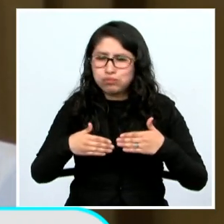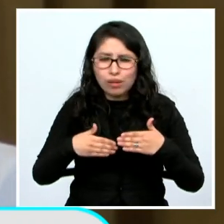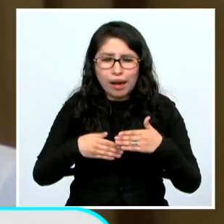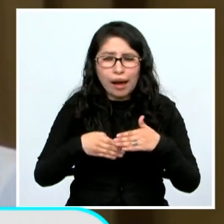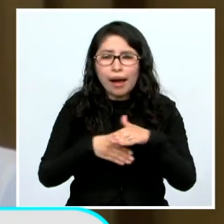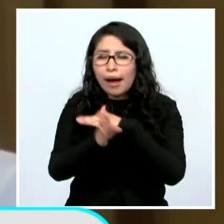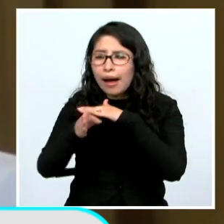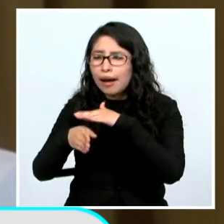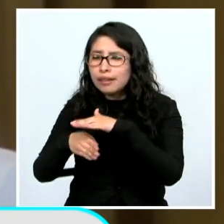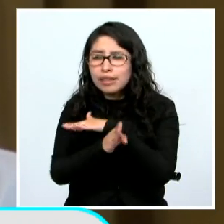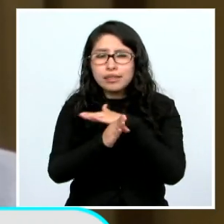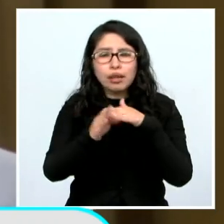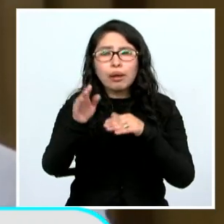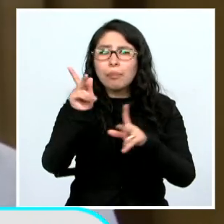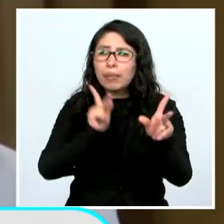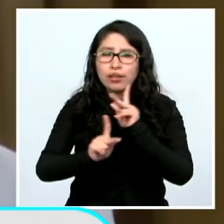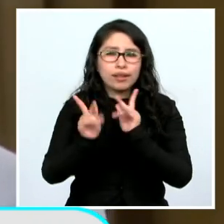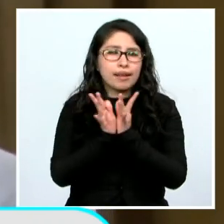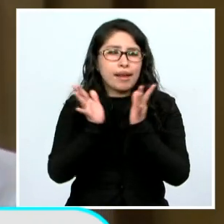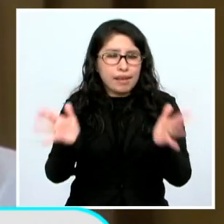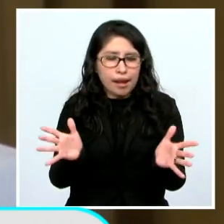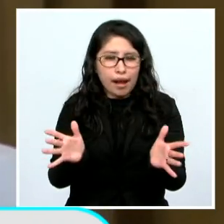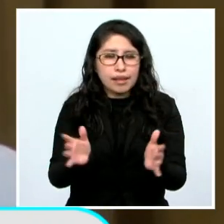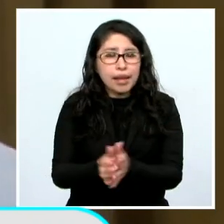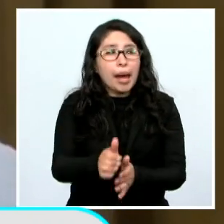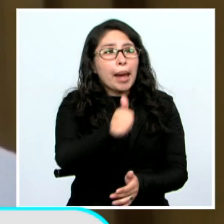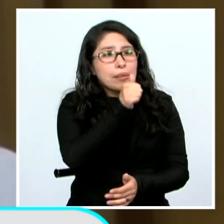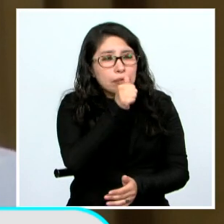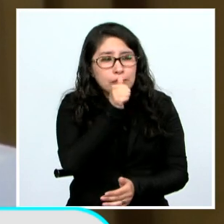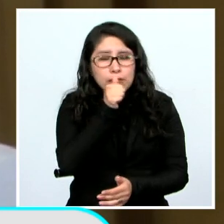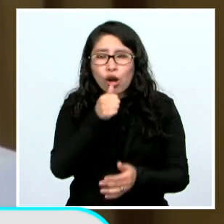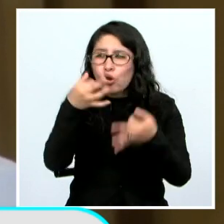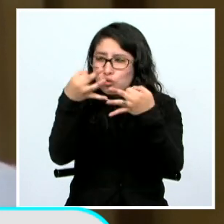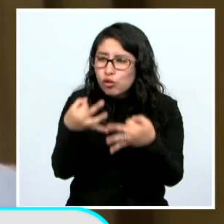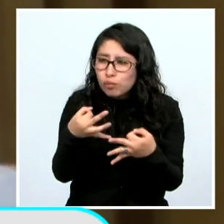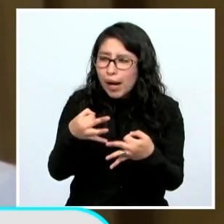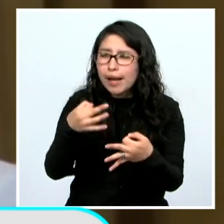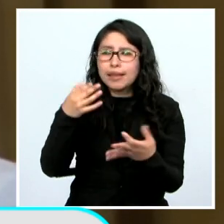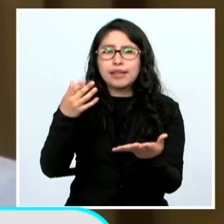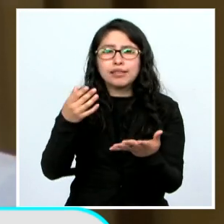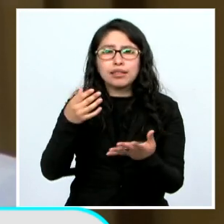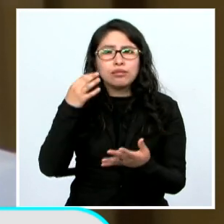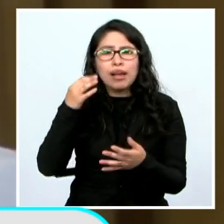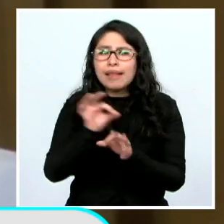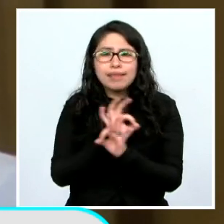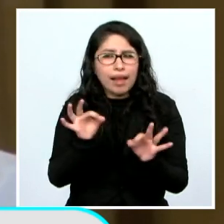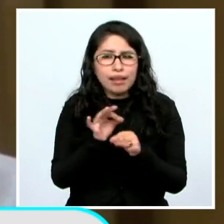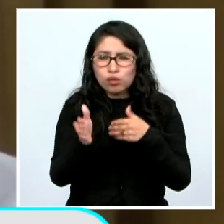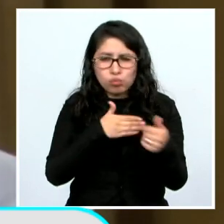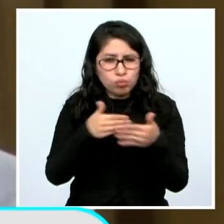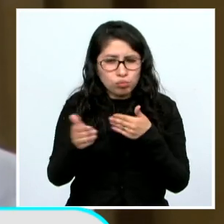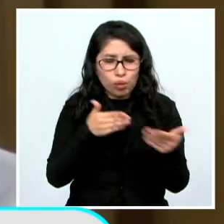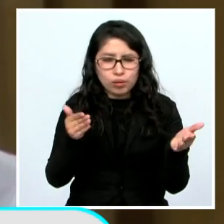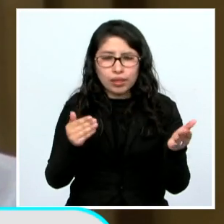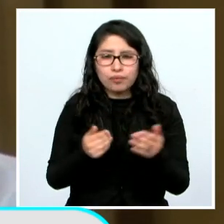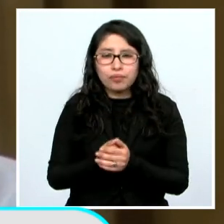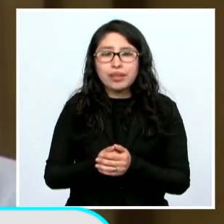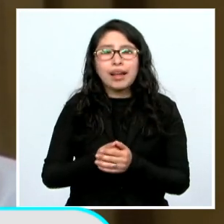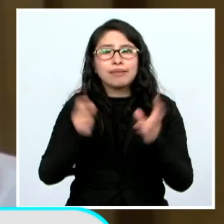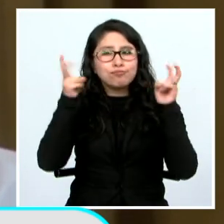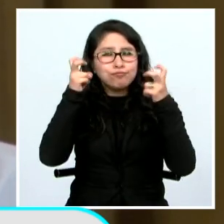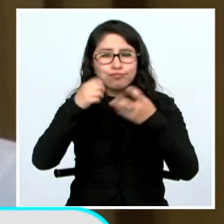persona, ya le digo, sean particulares, sean empresas formales o informales. El tema aquí es ayudar a la